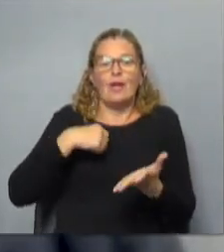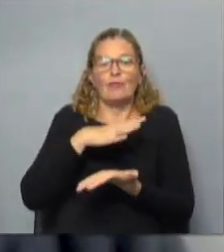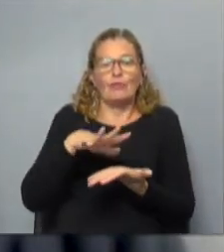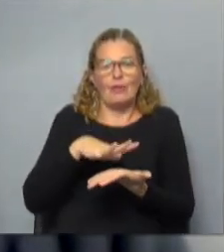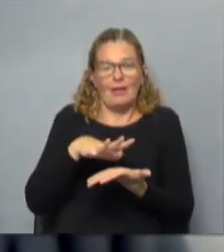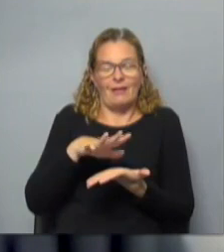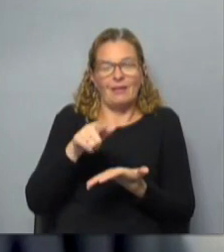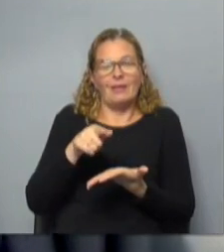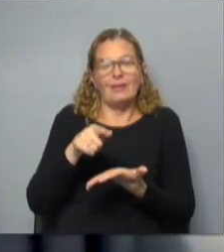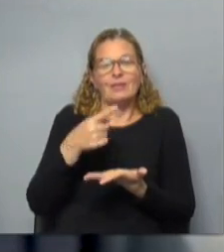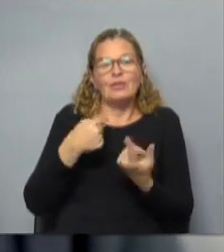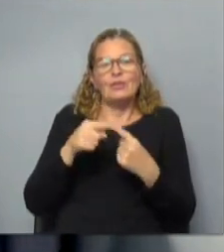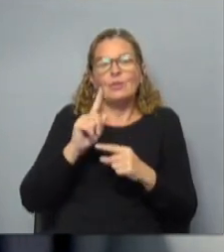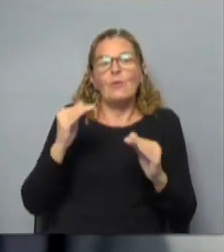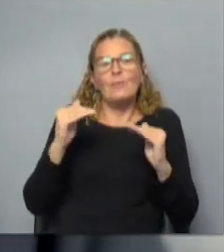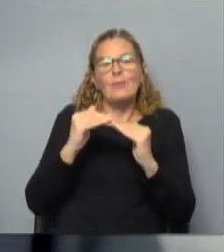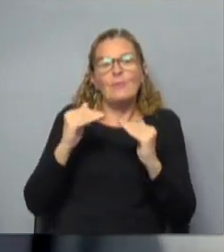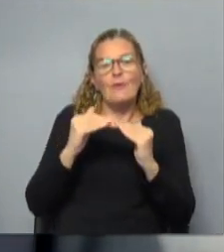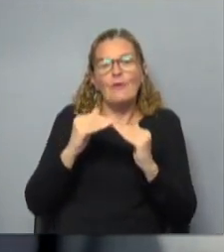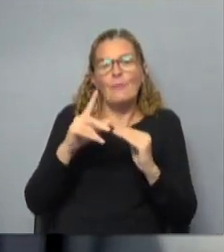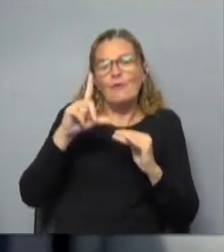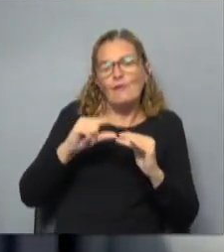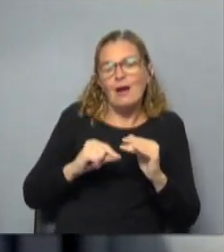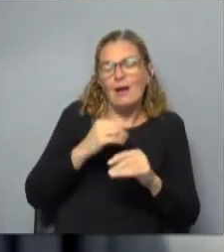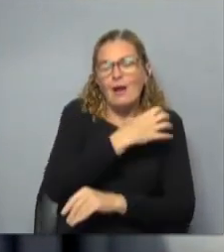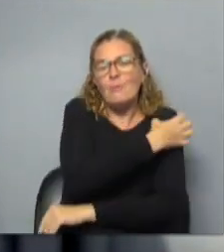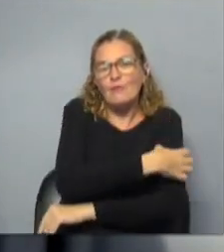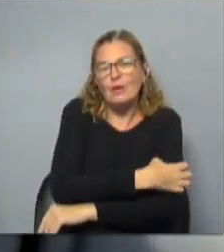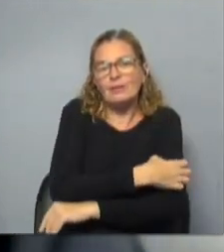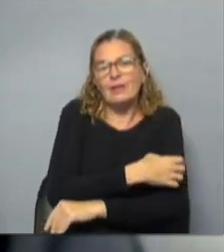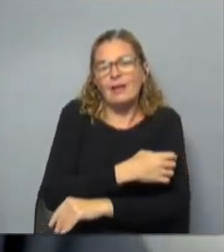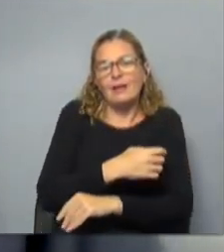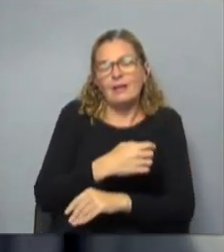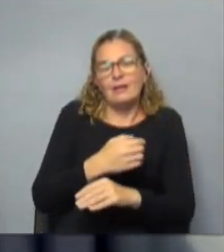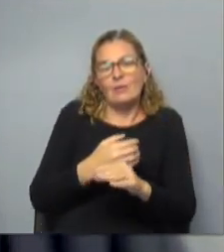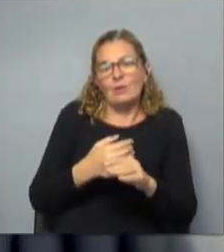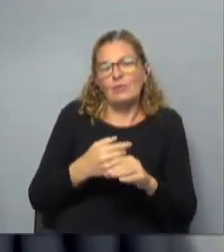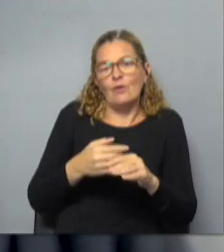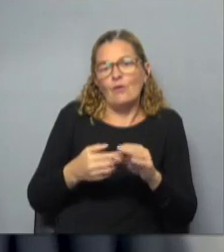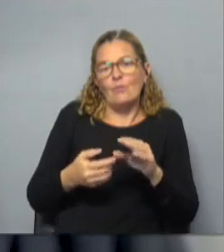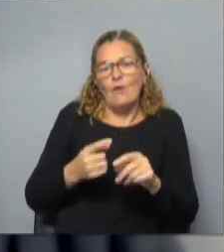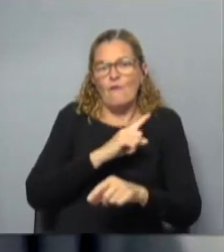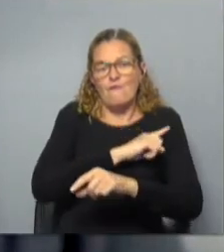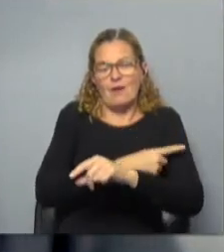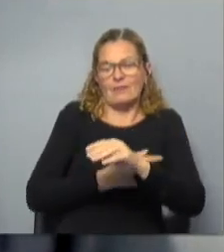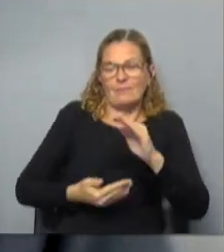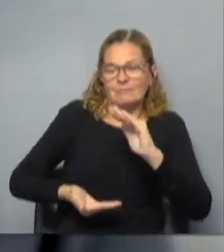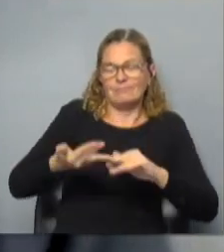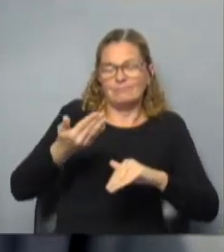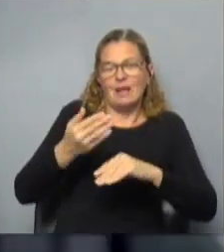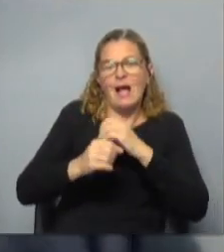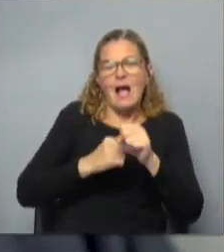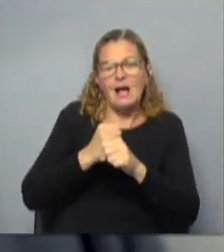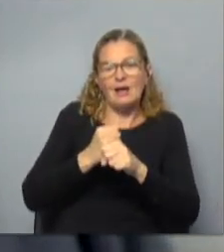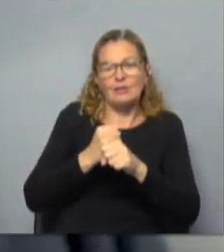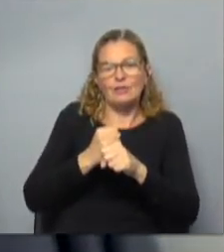entonces no es lo mismo una reducción de la pobreza en el marco de un crecimiento débil que de un crecimiento fuerte el año pasado con un